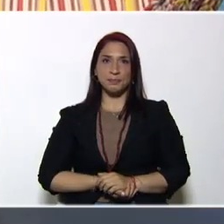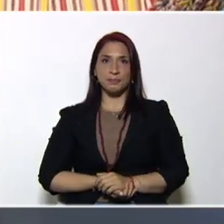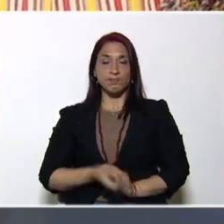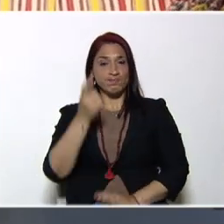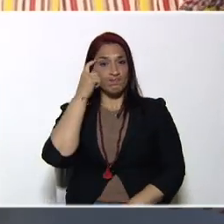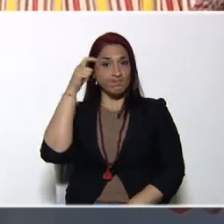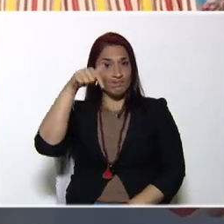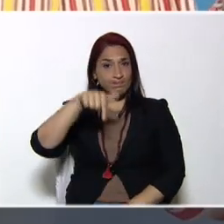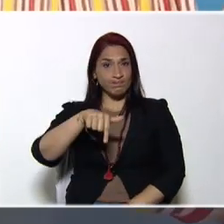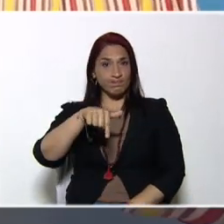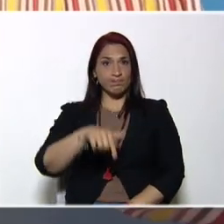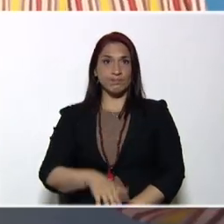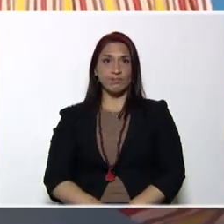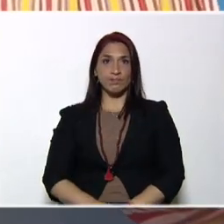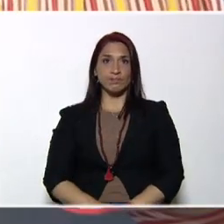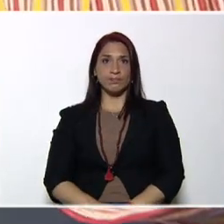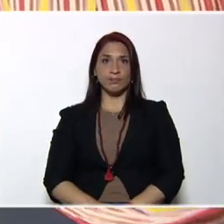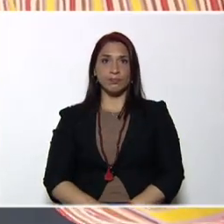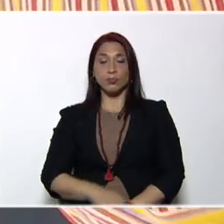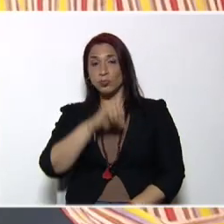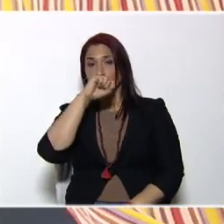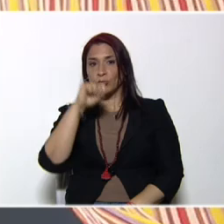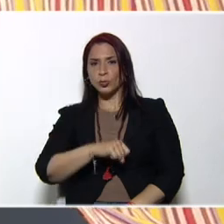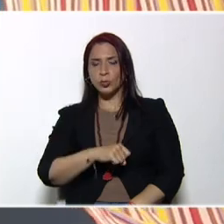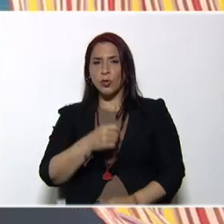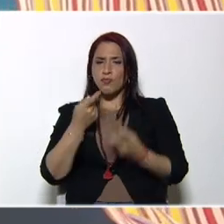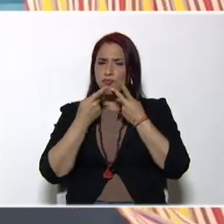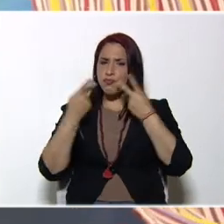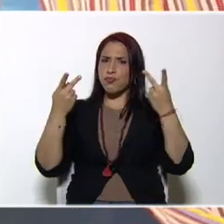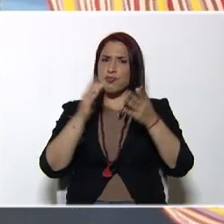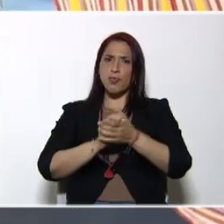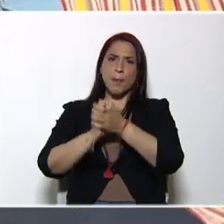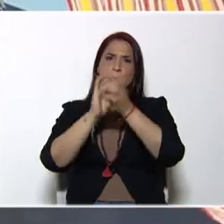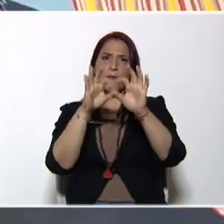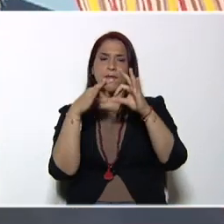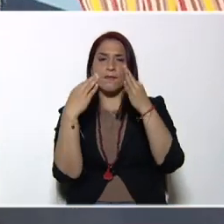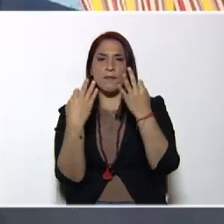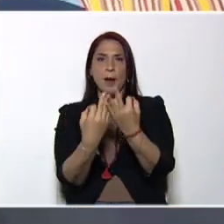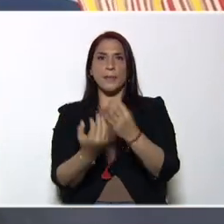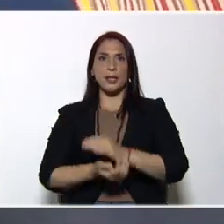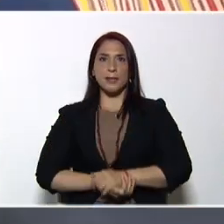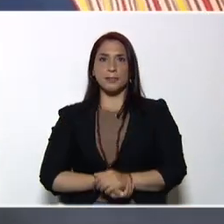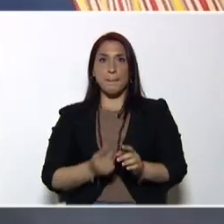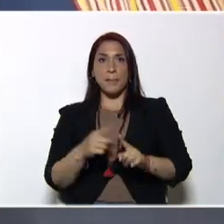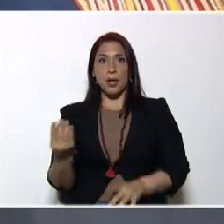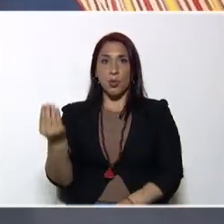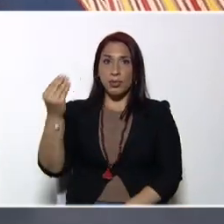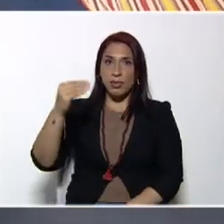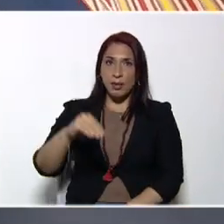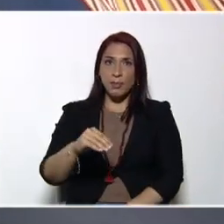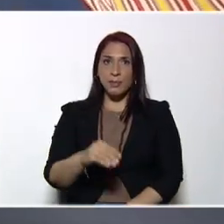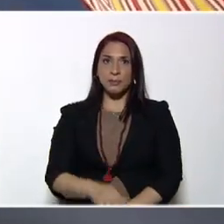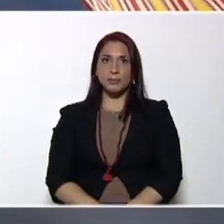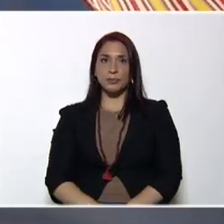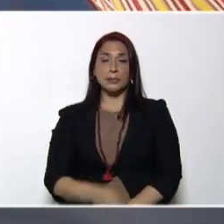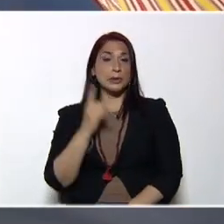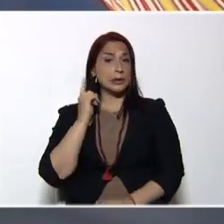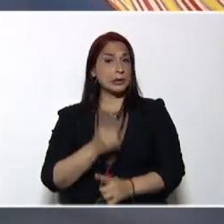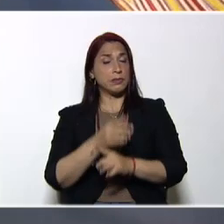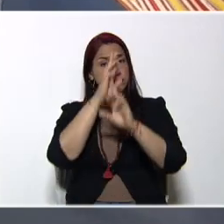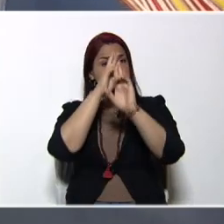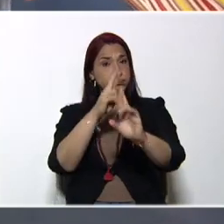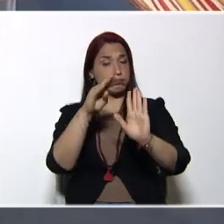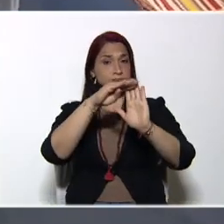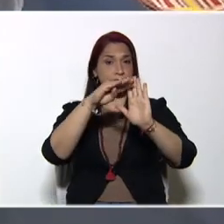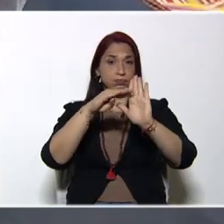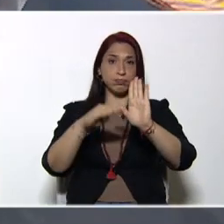el día de hoy, darle me gusta y compartirlo con amigos y familiares. Pero además tienes que cumplir con las asignaciones